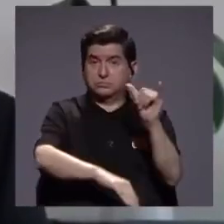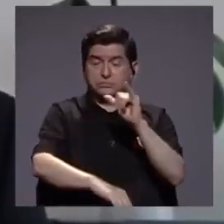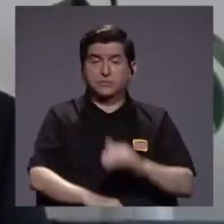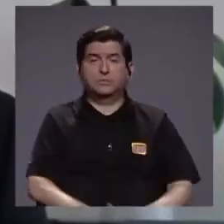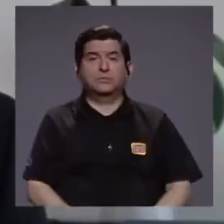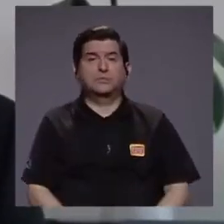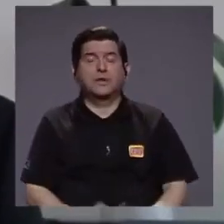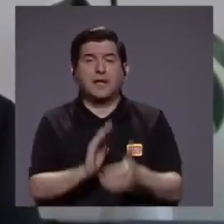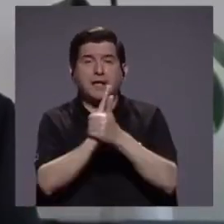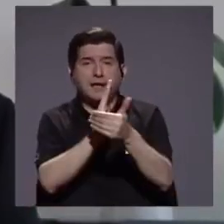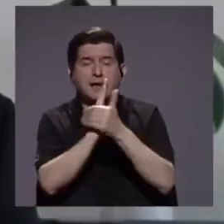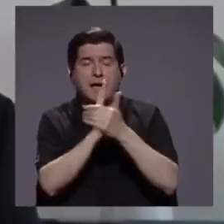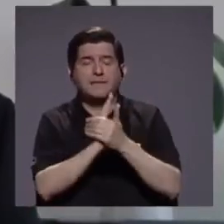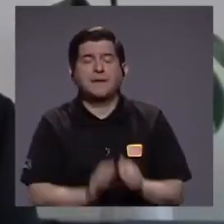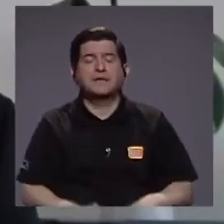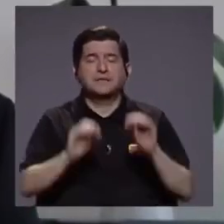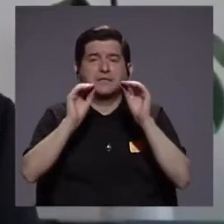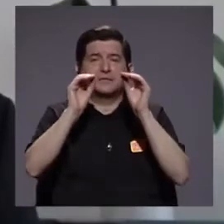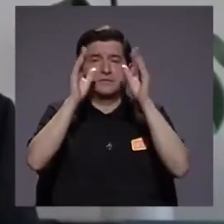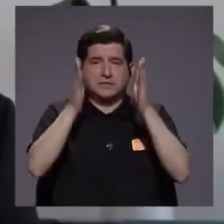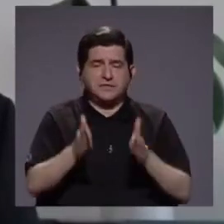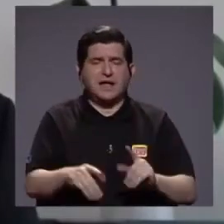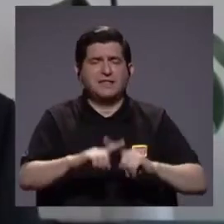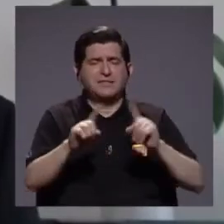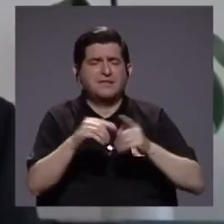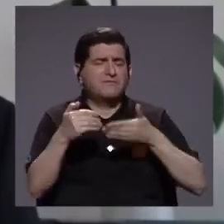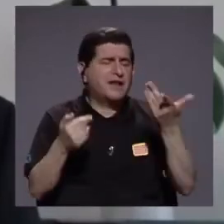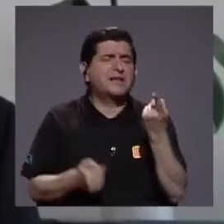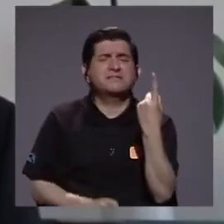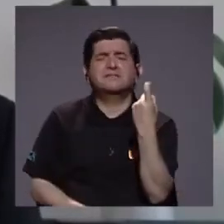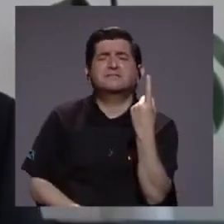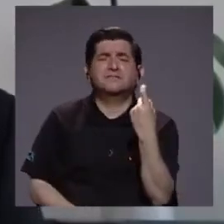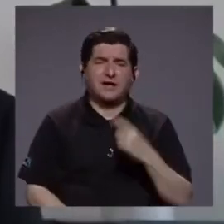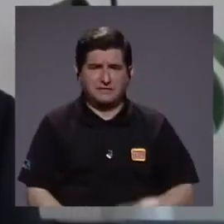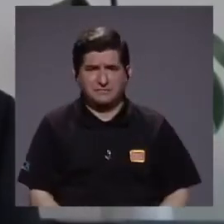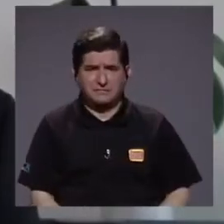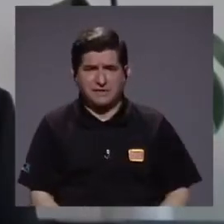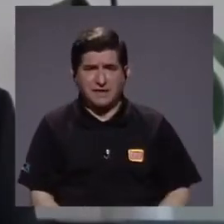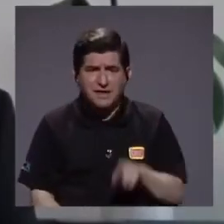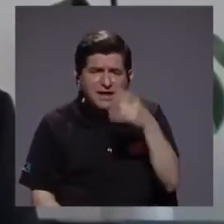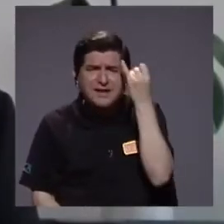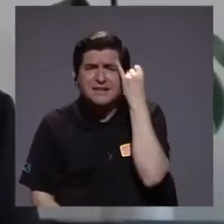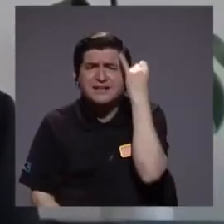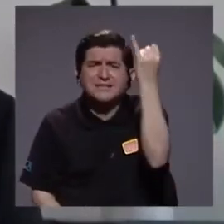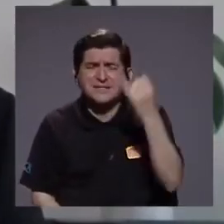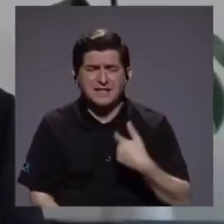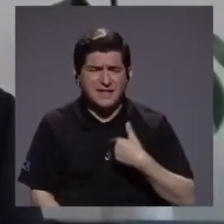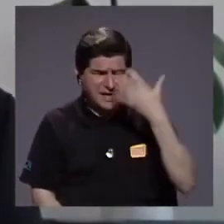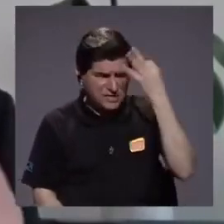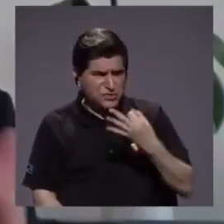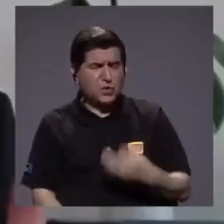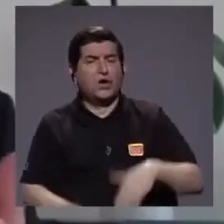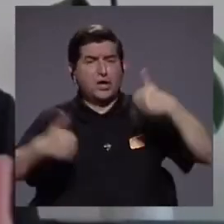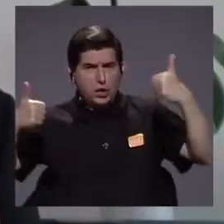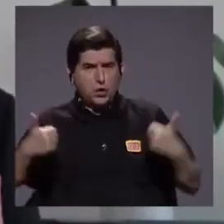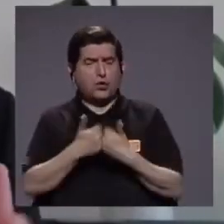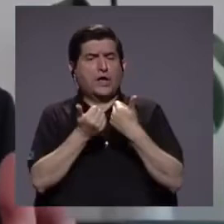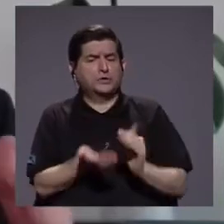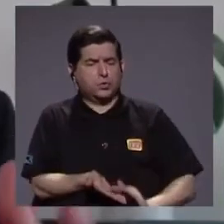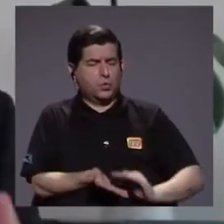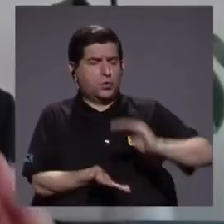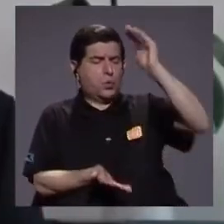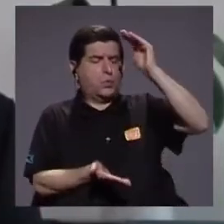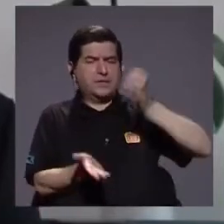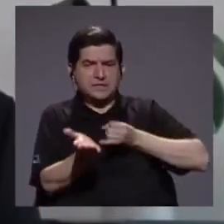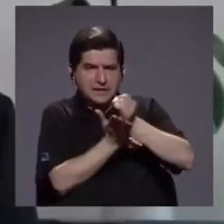la capacidad docente. Quedan muchas cosas por hacer y en esas líneas creo que tenemos un reto de incrementar